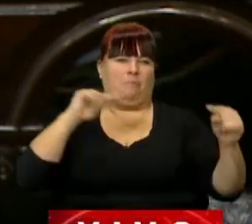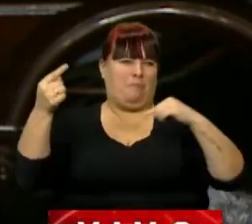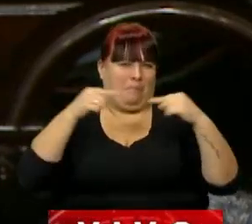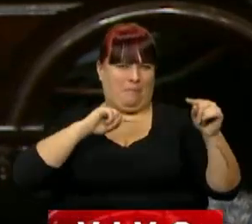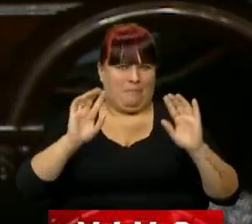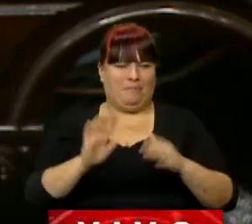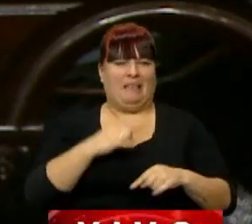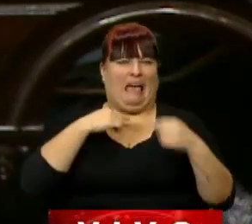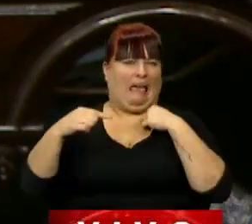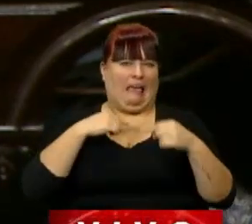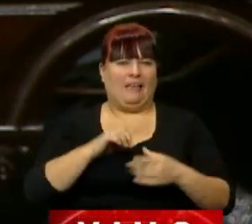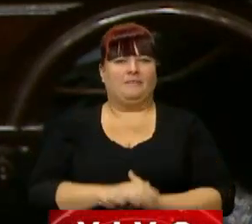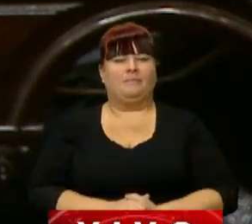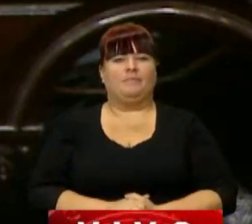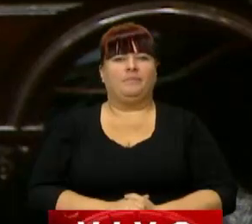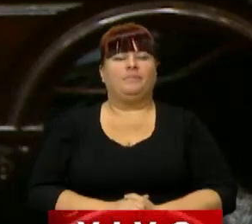Y